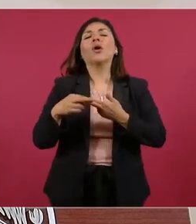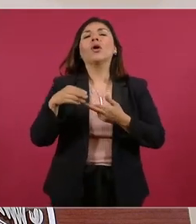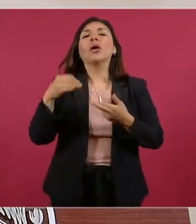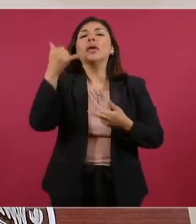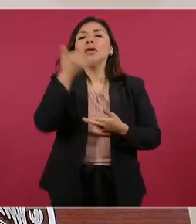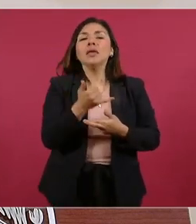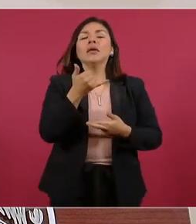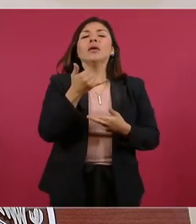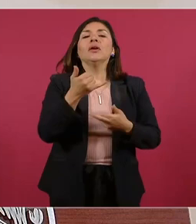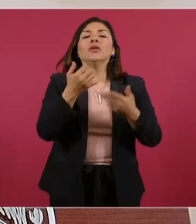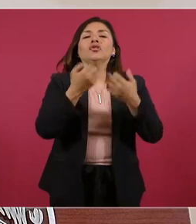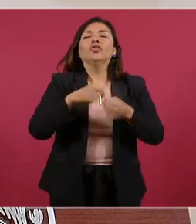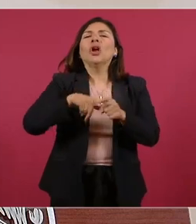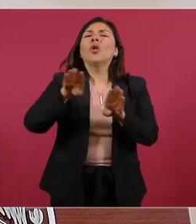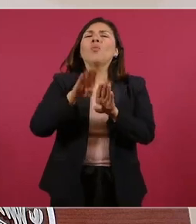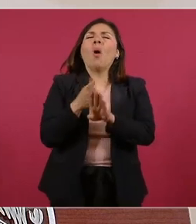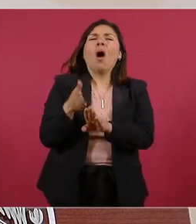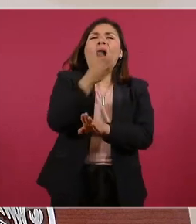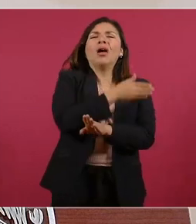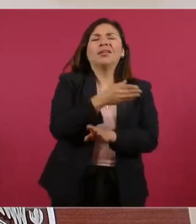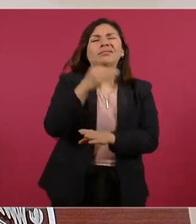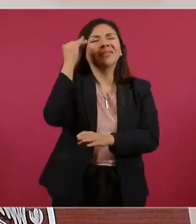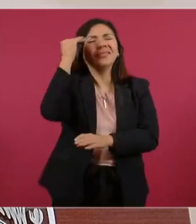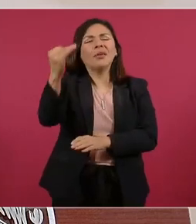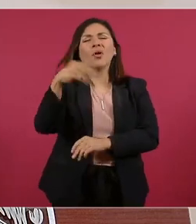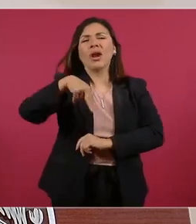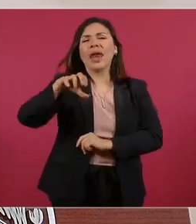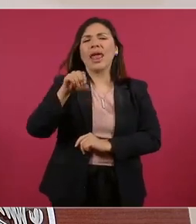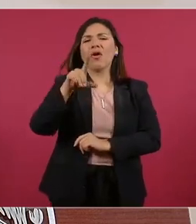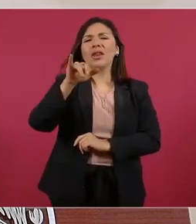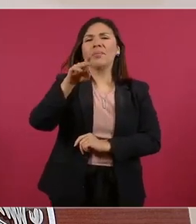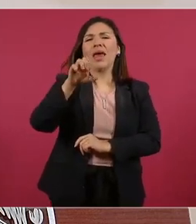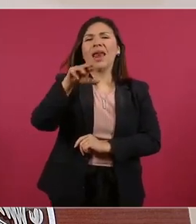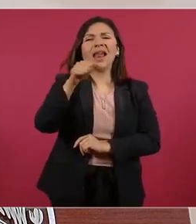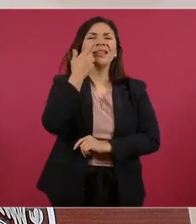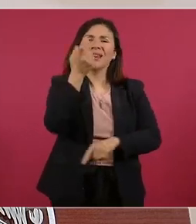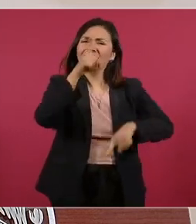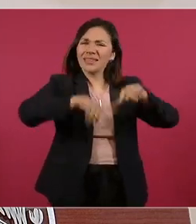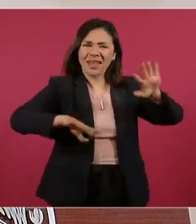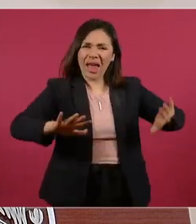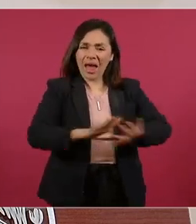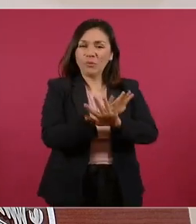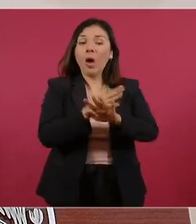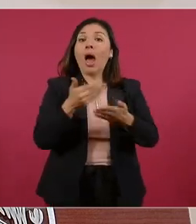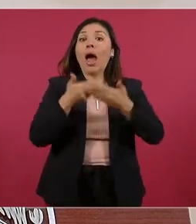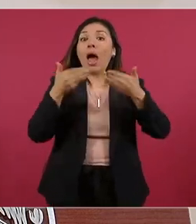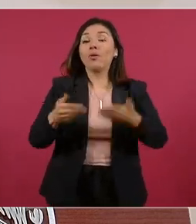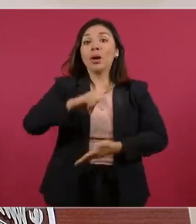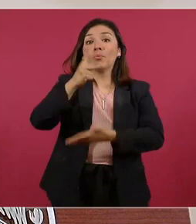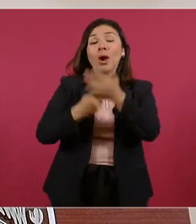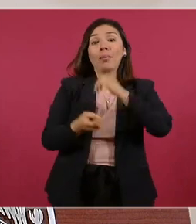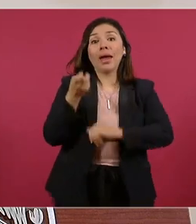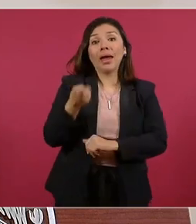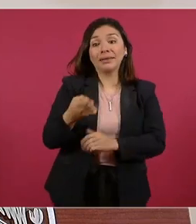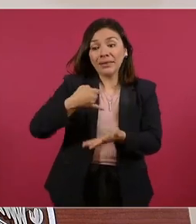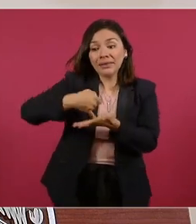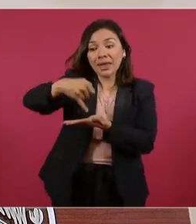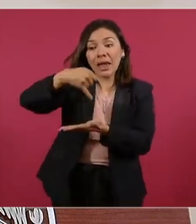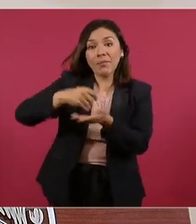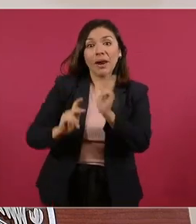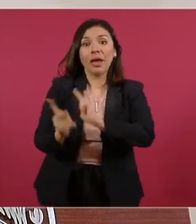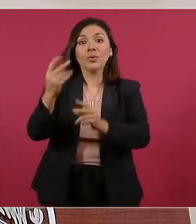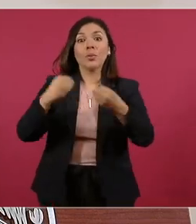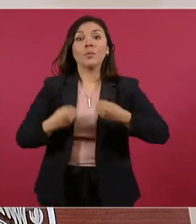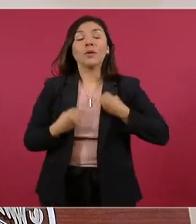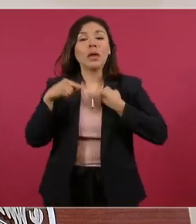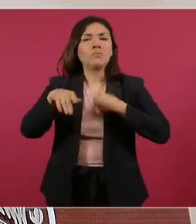el modelo neoliberal, por lo cual Sembrando Vida hoy es un programa el más grande de reforestación en